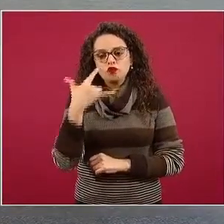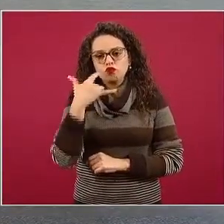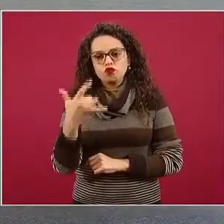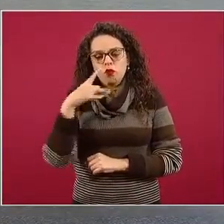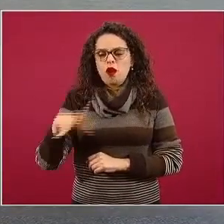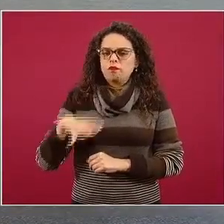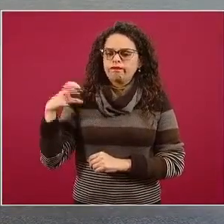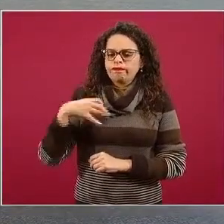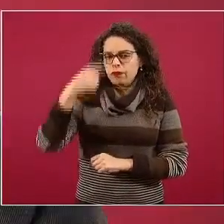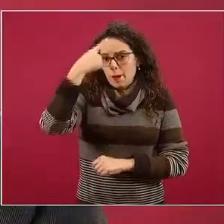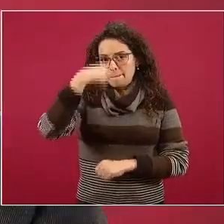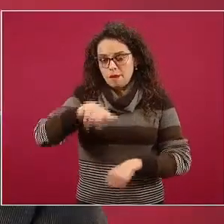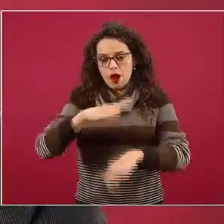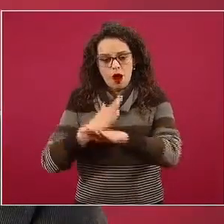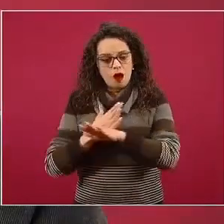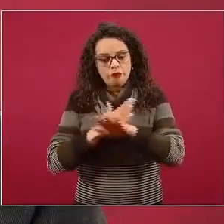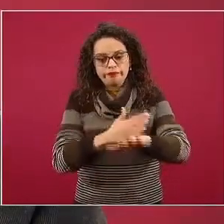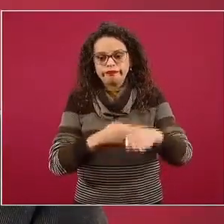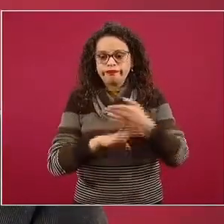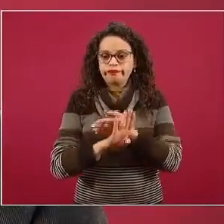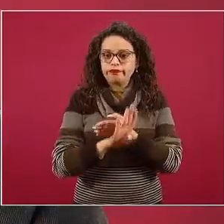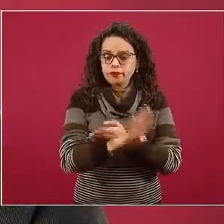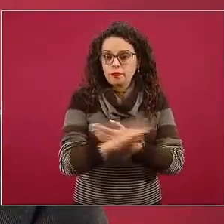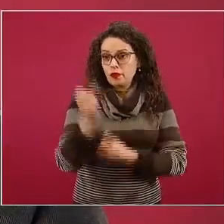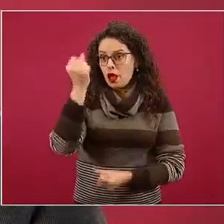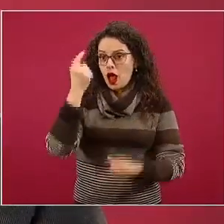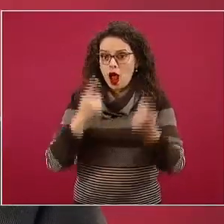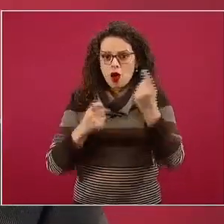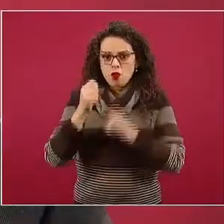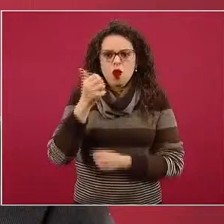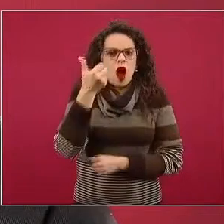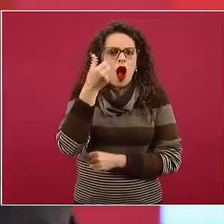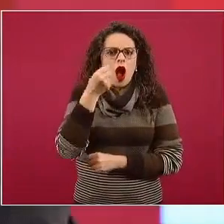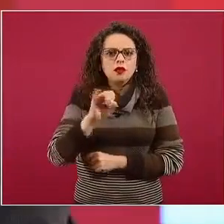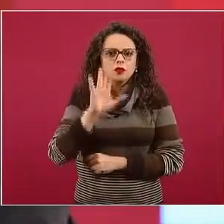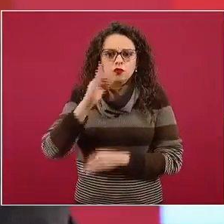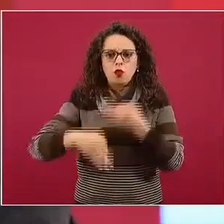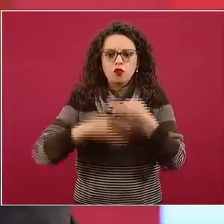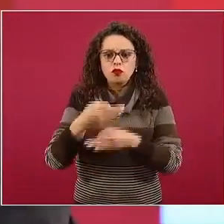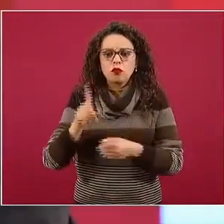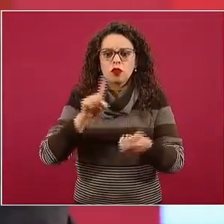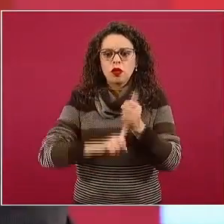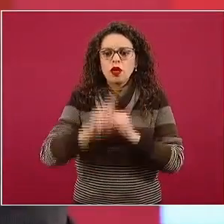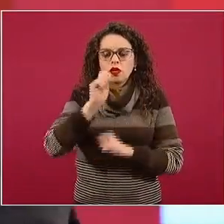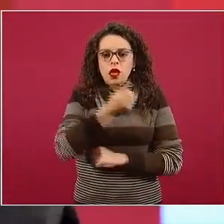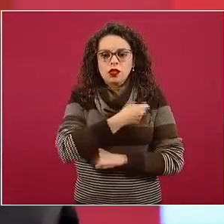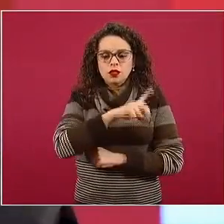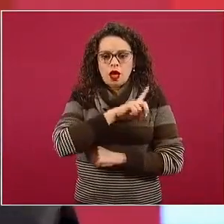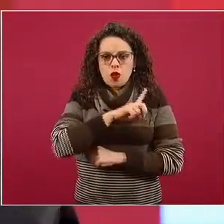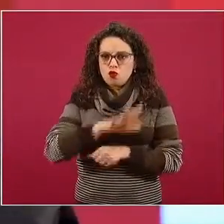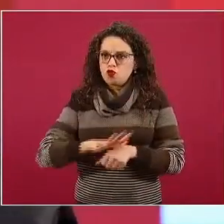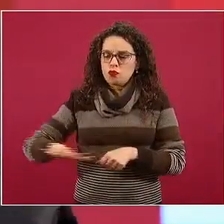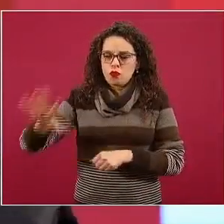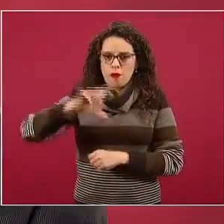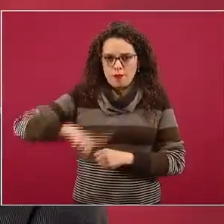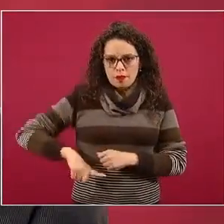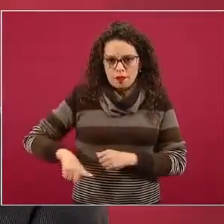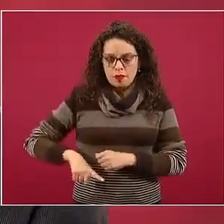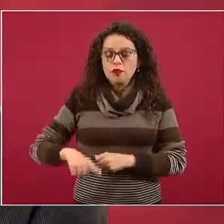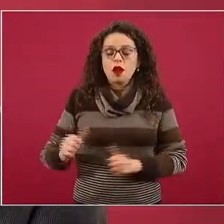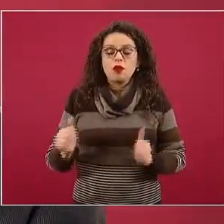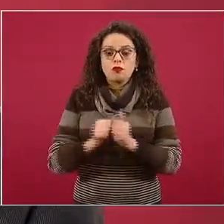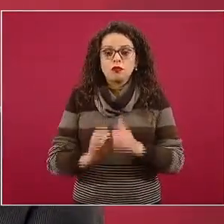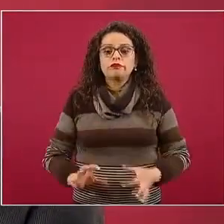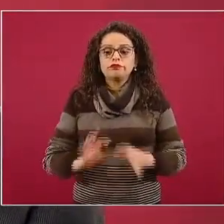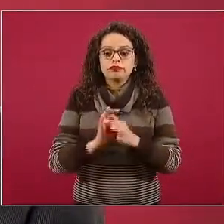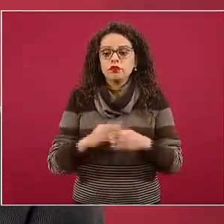campo. Algunos de ellos, como casi todos los elementos de la salud pública o todos ellos, relacionados con condiciones de vida